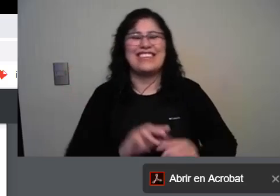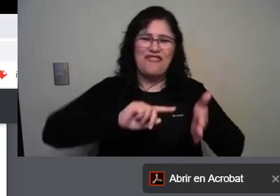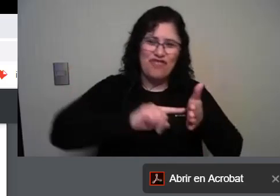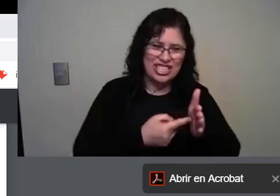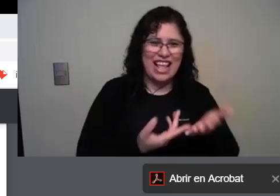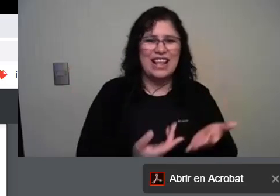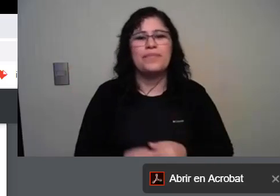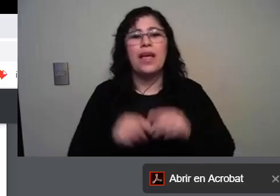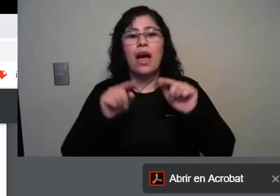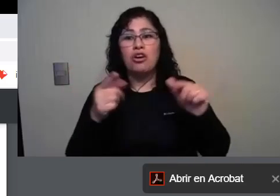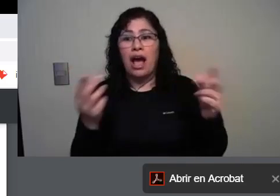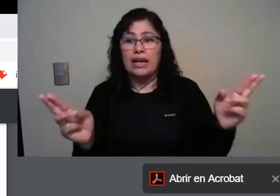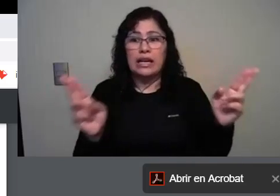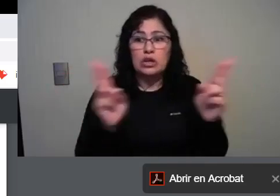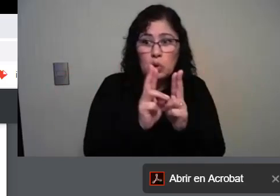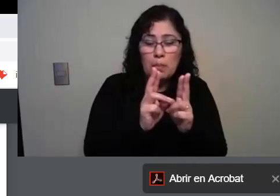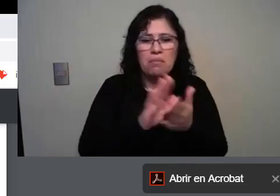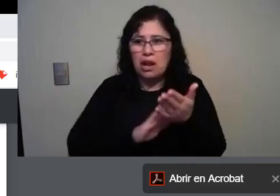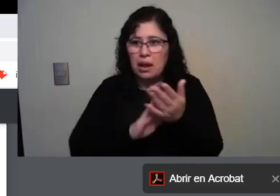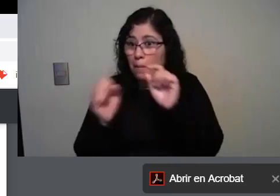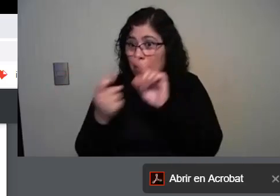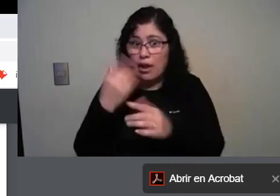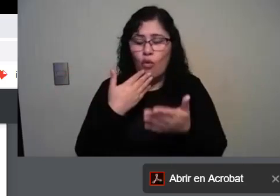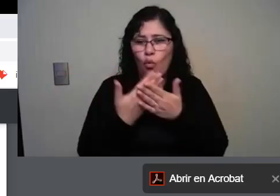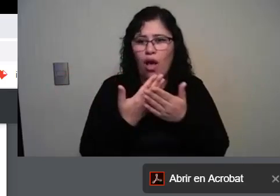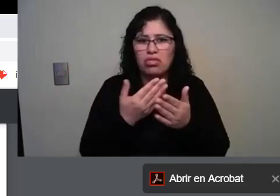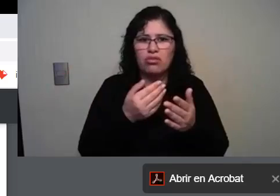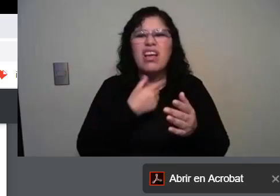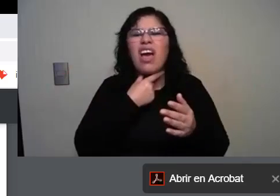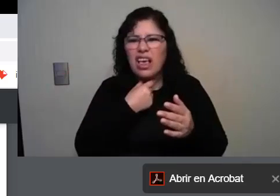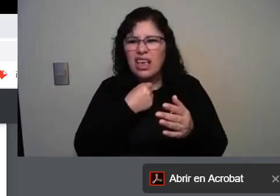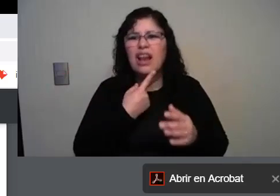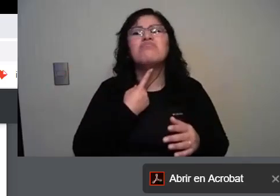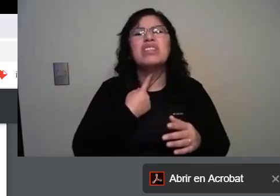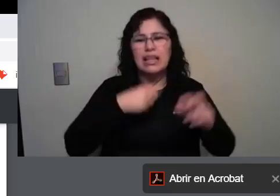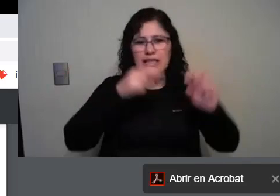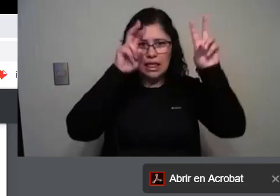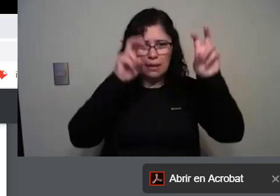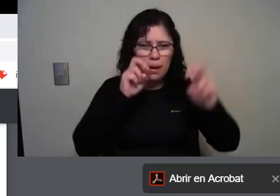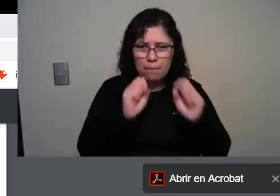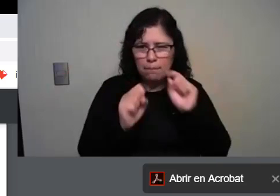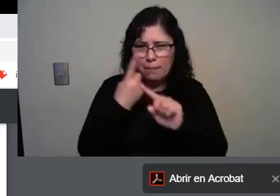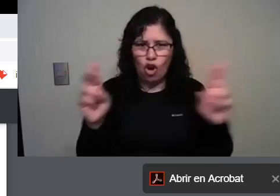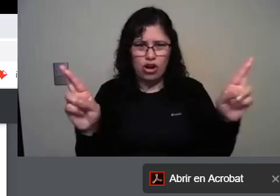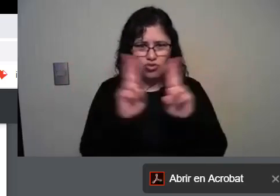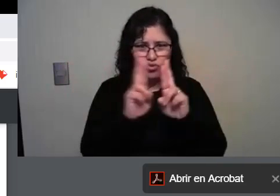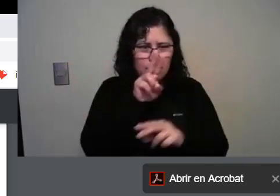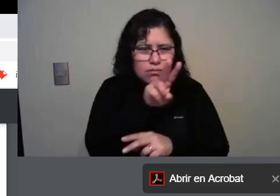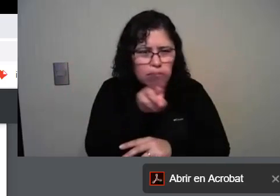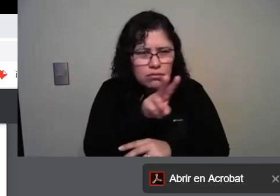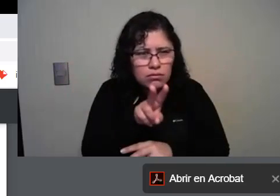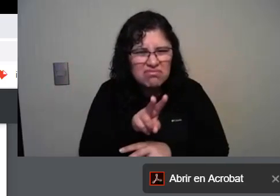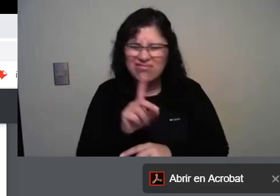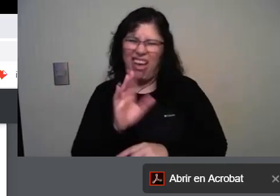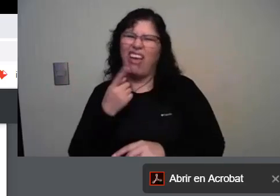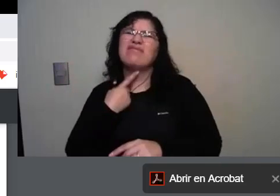el resumen y descartarlo, o se le interesa seguir leyéndolo. Acá hay otras alternativas para buscar